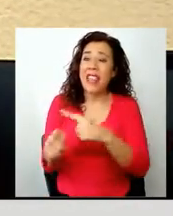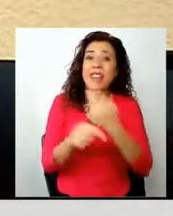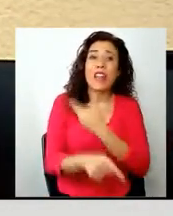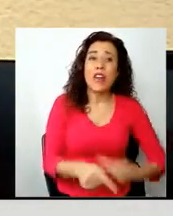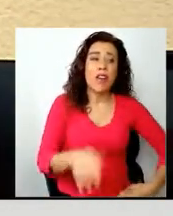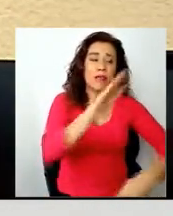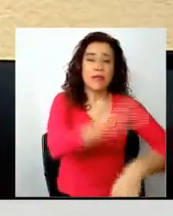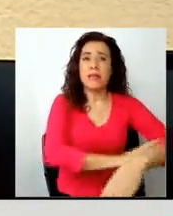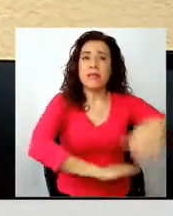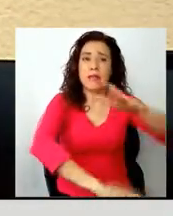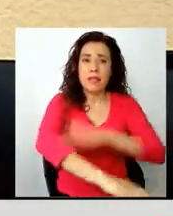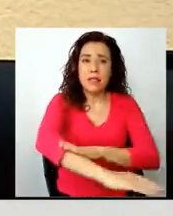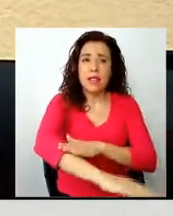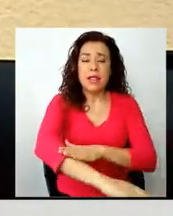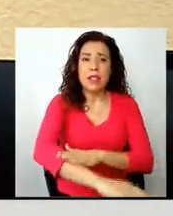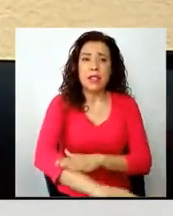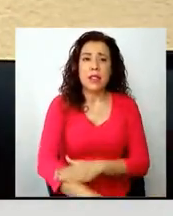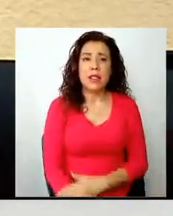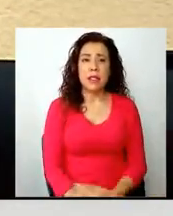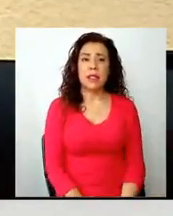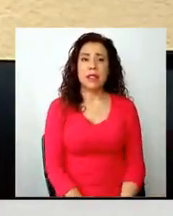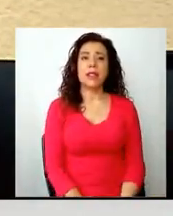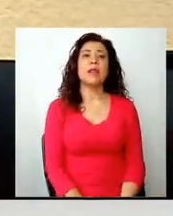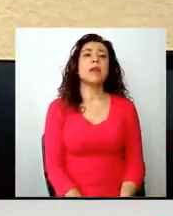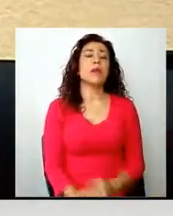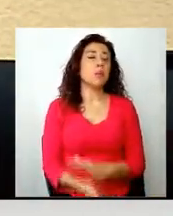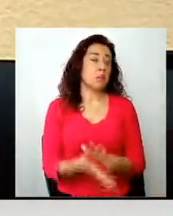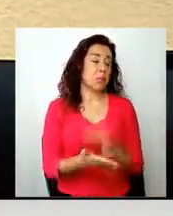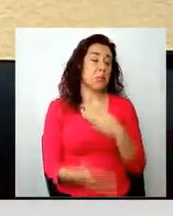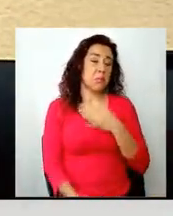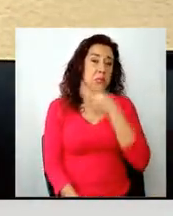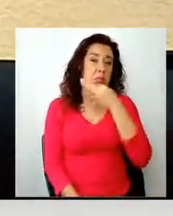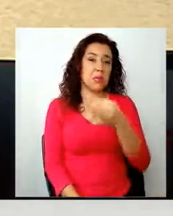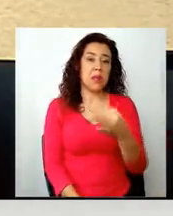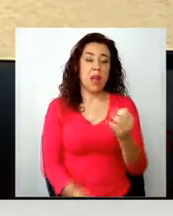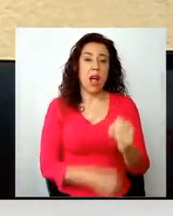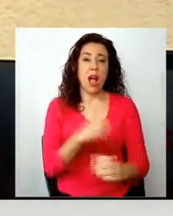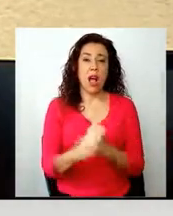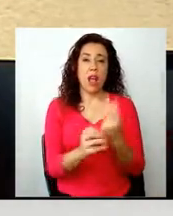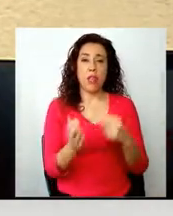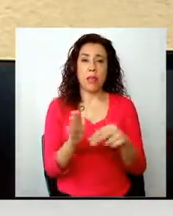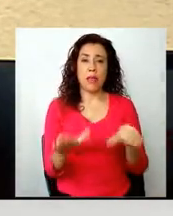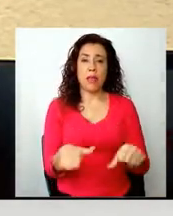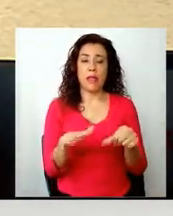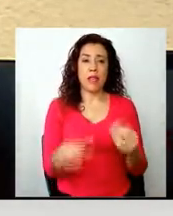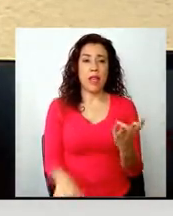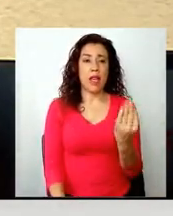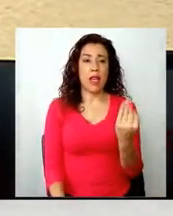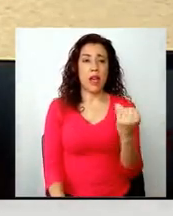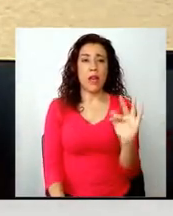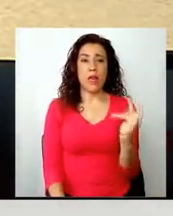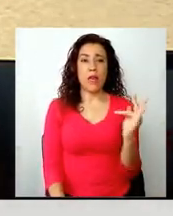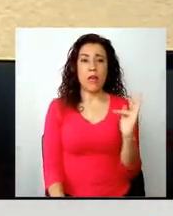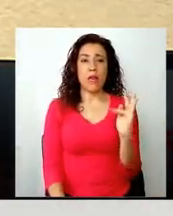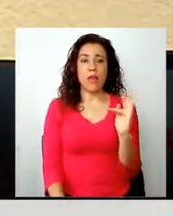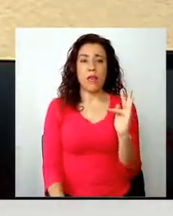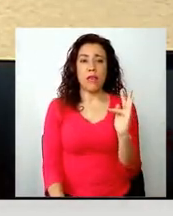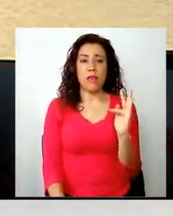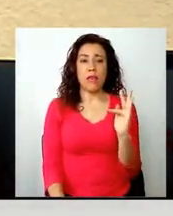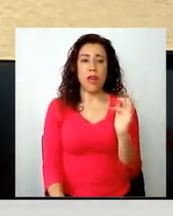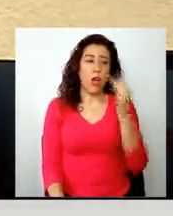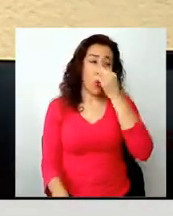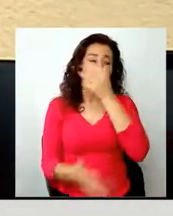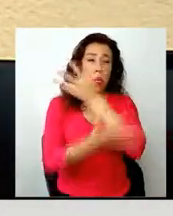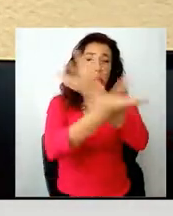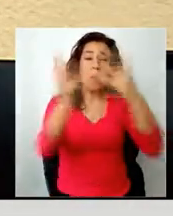o sea para dar un muestra un botón presidente el año 2016 el 14 de febrero una contaminación con más de